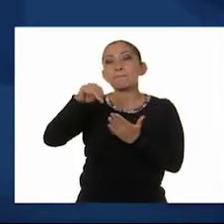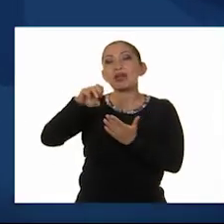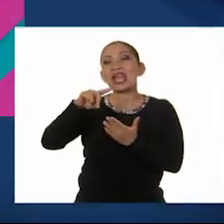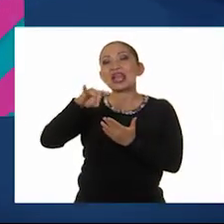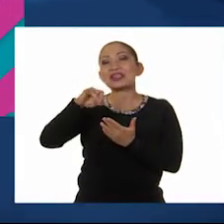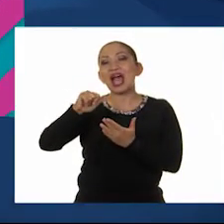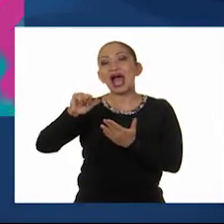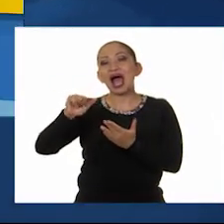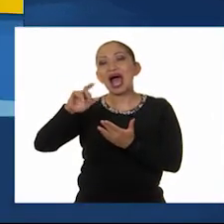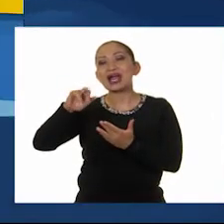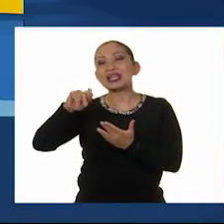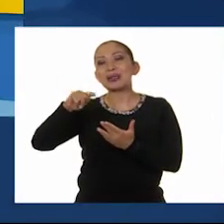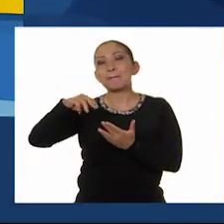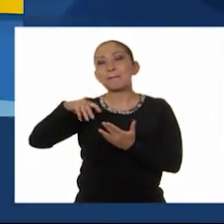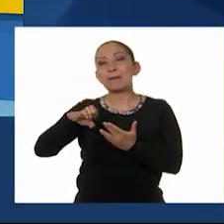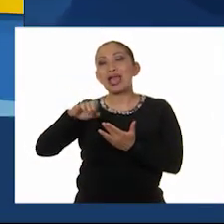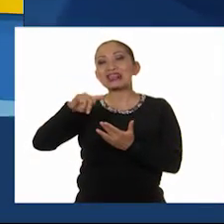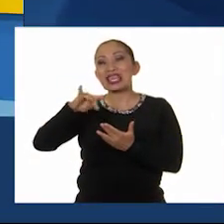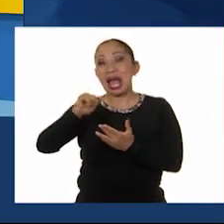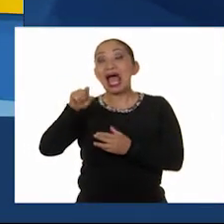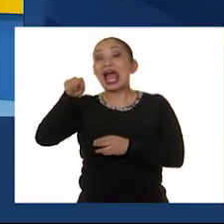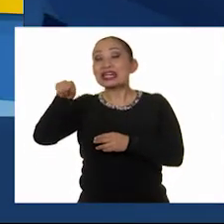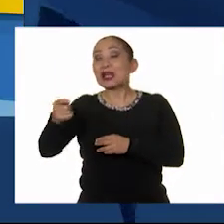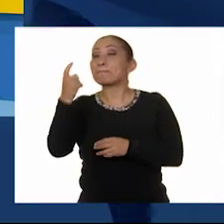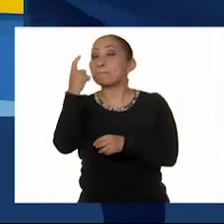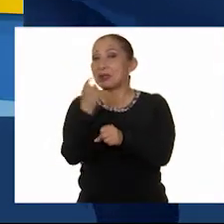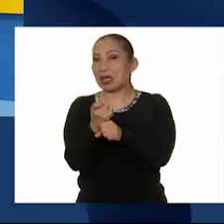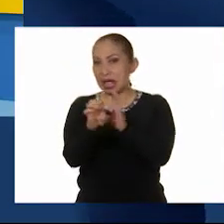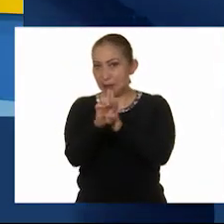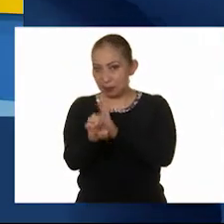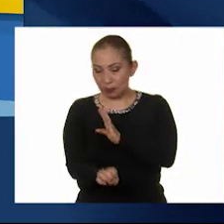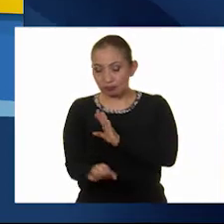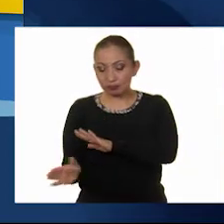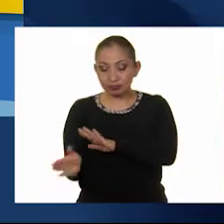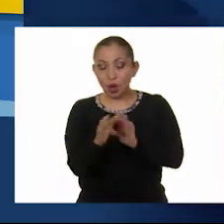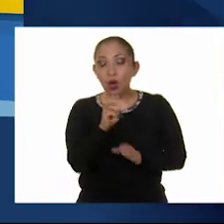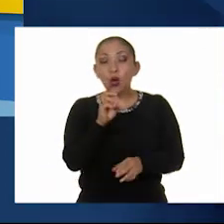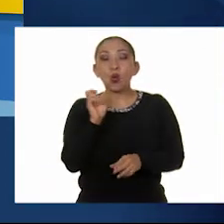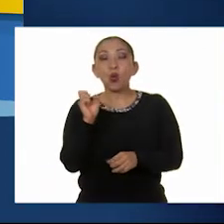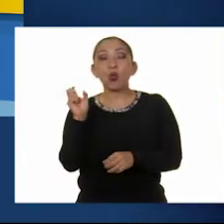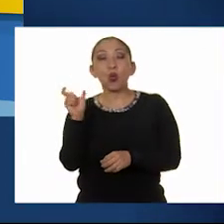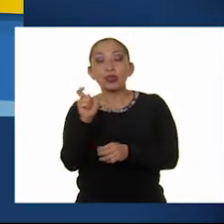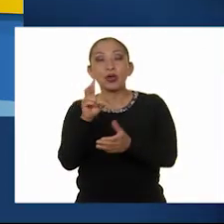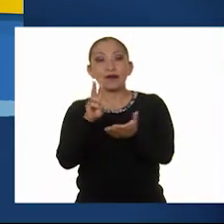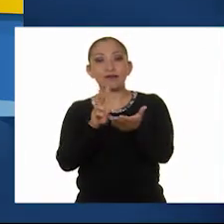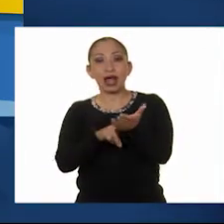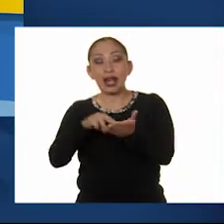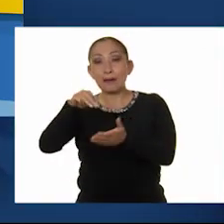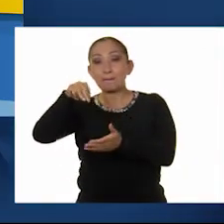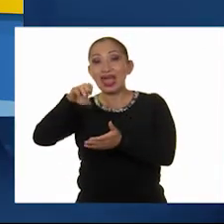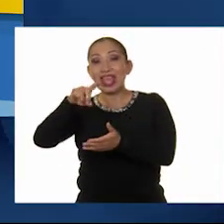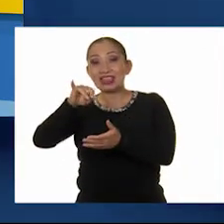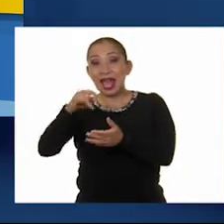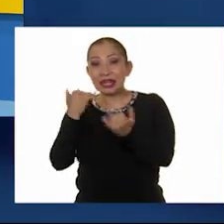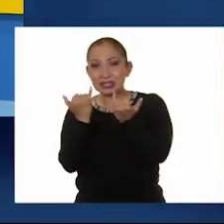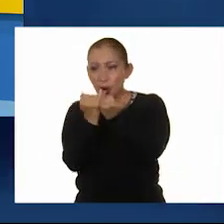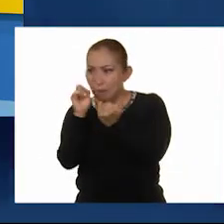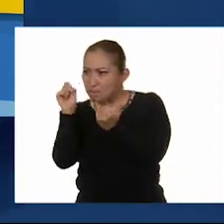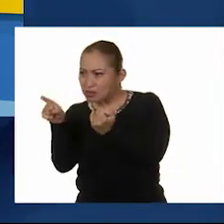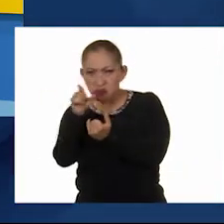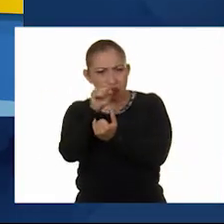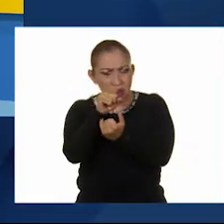¿cierto? Así es. Ese es un primer caso. Cuando el valor de la media aritmética coincide con uno de